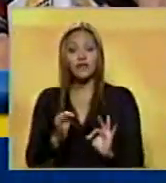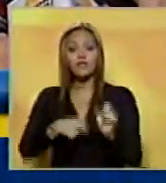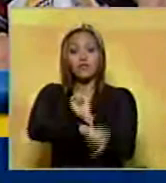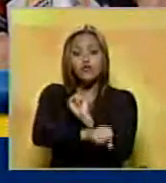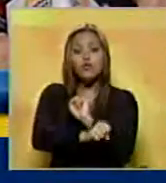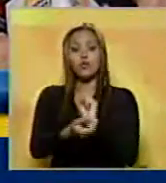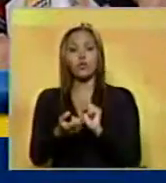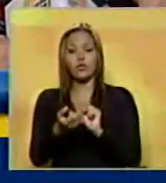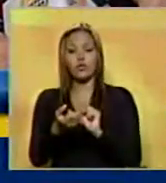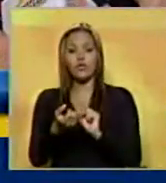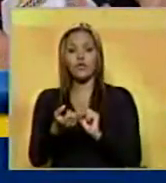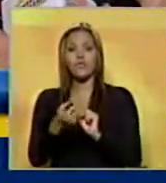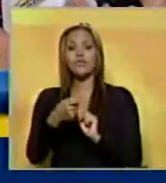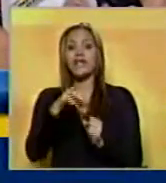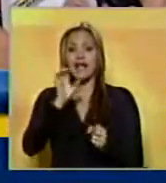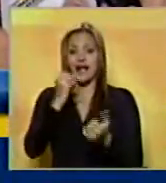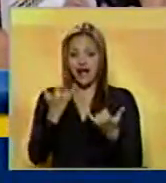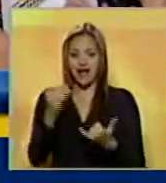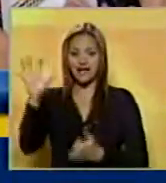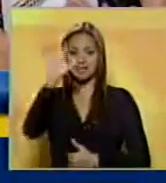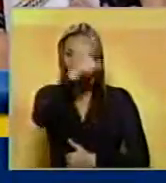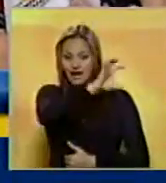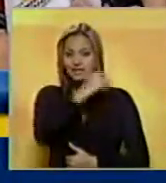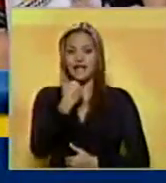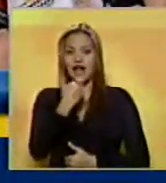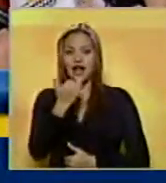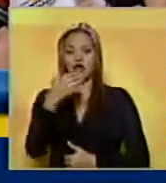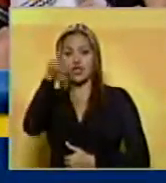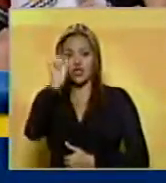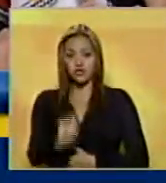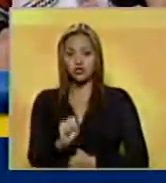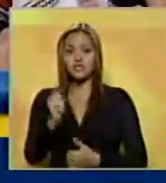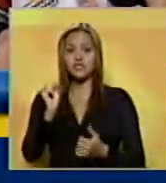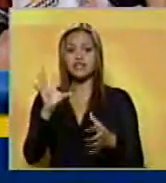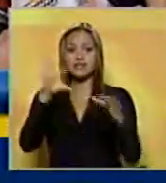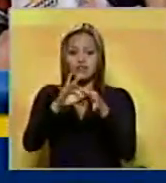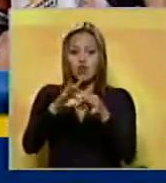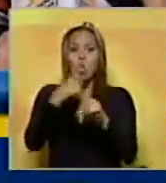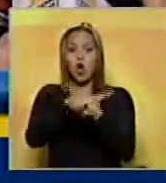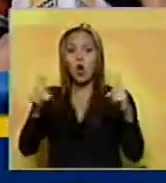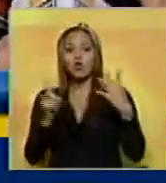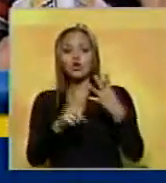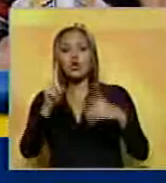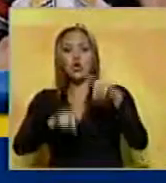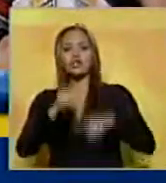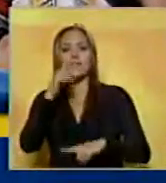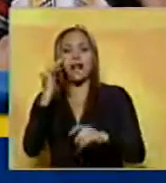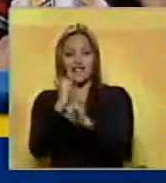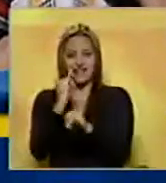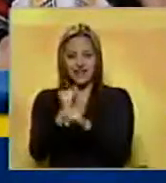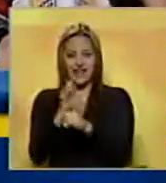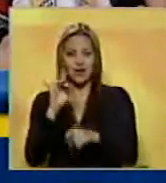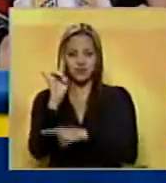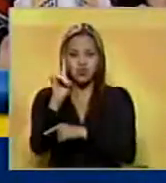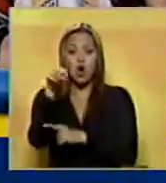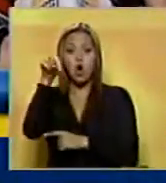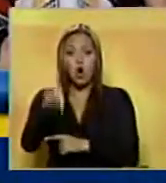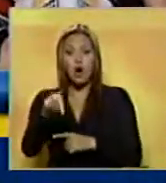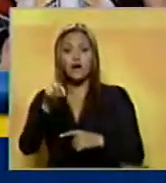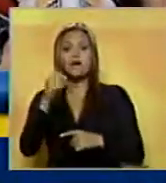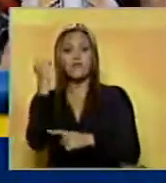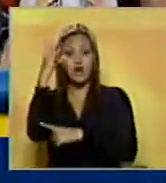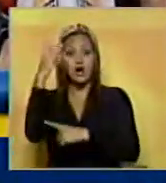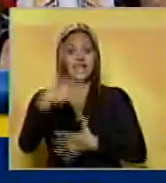fútbol entre los estados presentes del Mercosur y estados asociados, los delitos cibernéticos, la trata de personas, que se inicia hoy con un foro